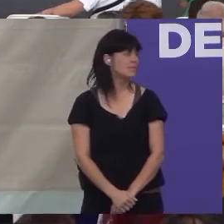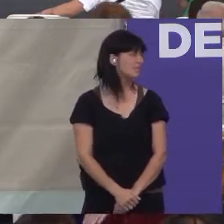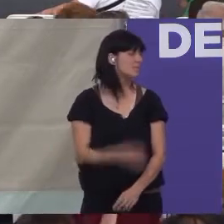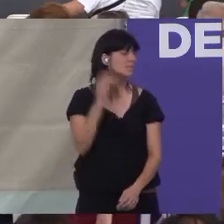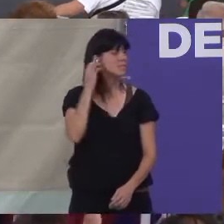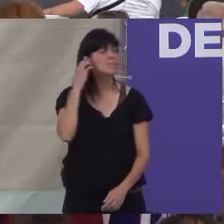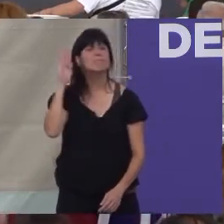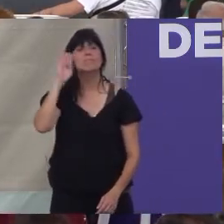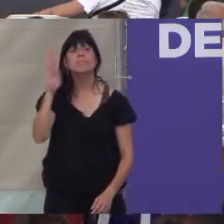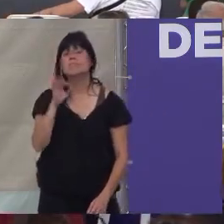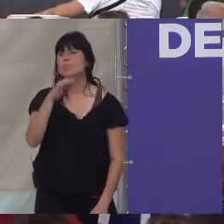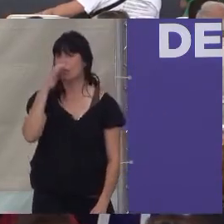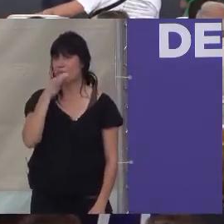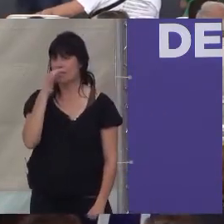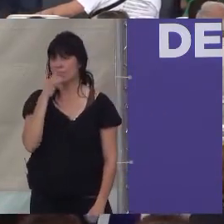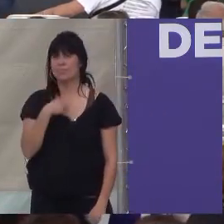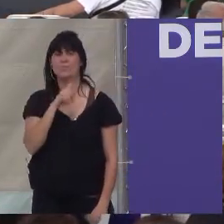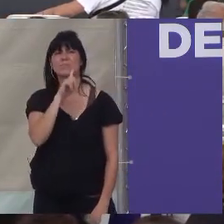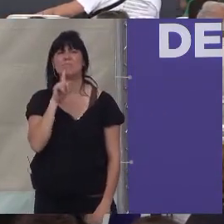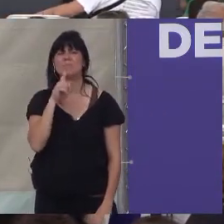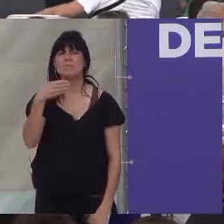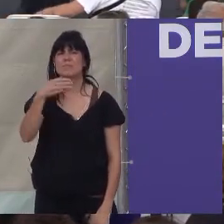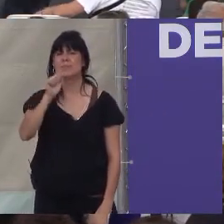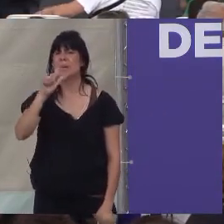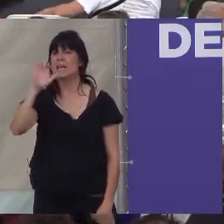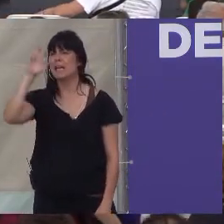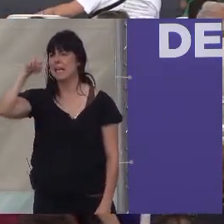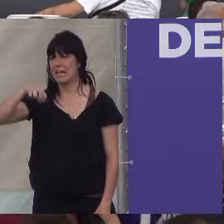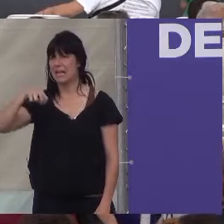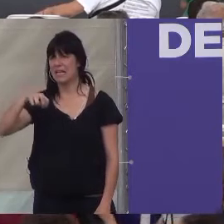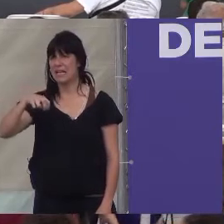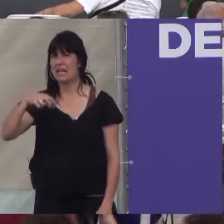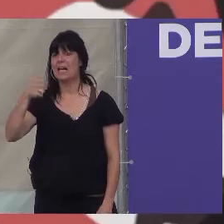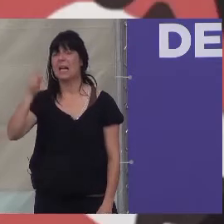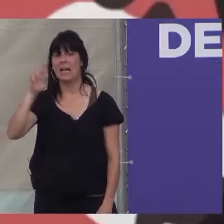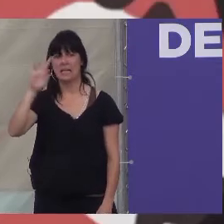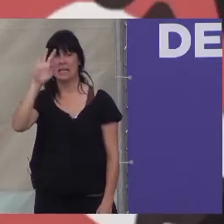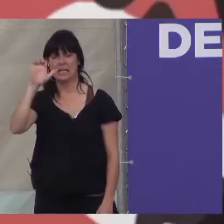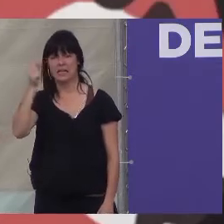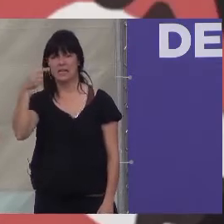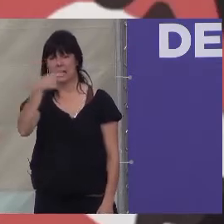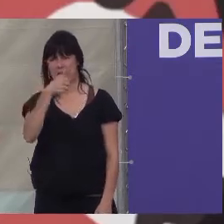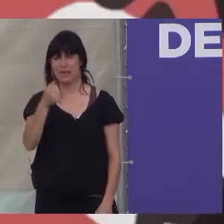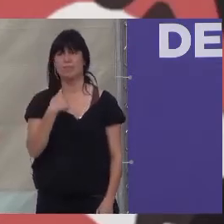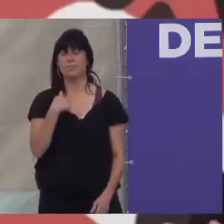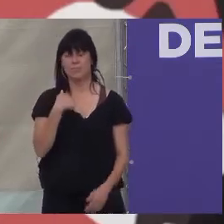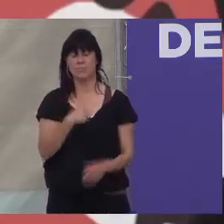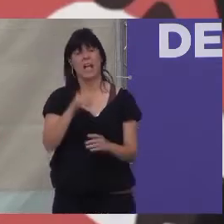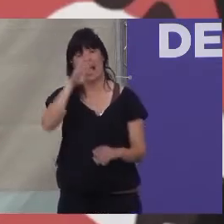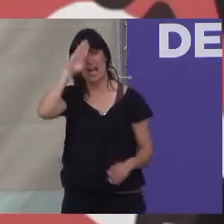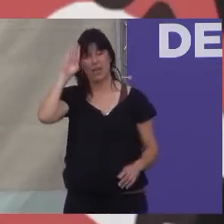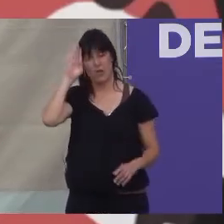Hola, buenas tardes. Mi nombre es Belén Gasol Arteaga. Soy